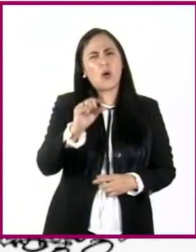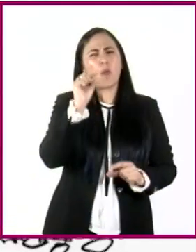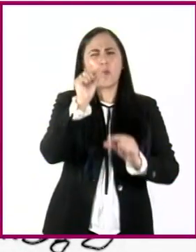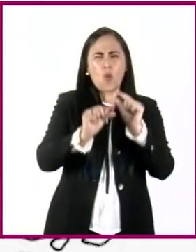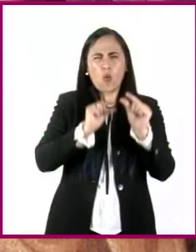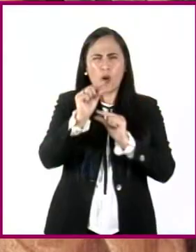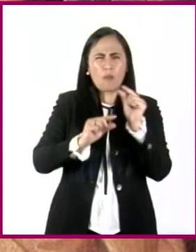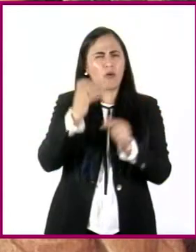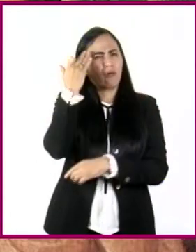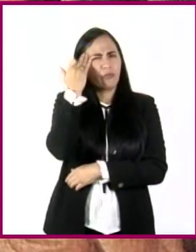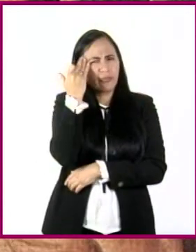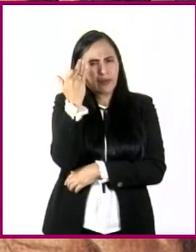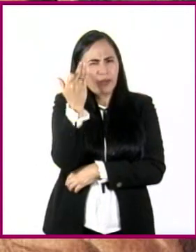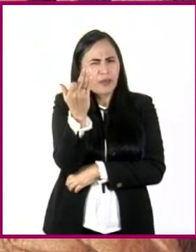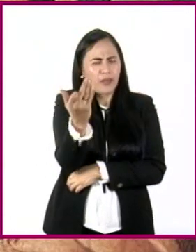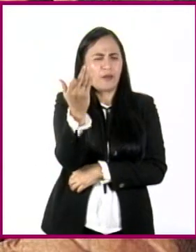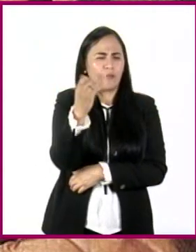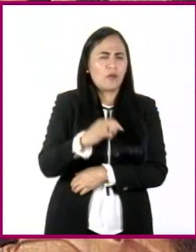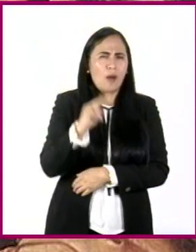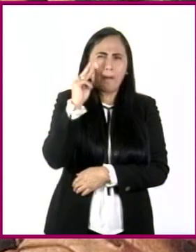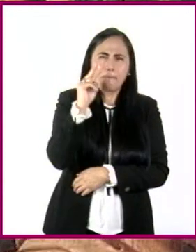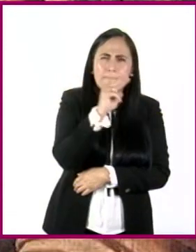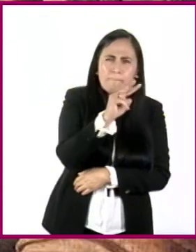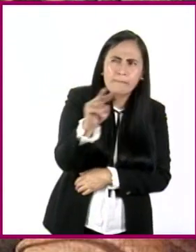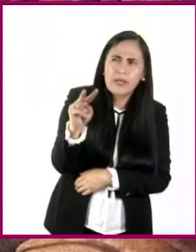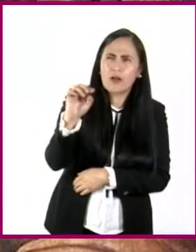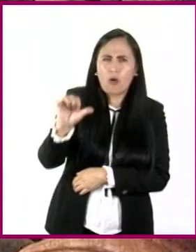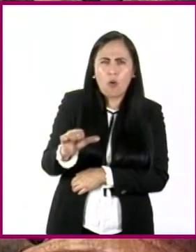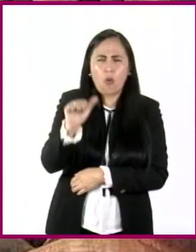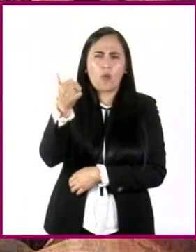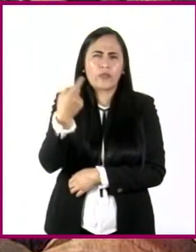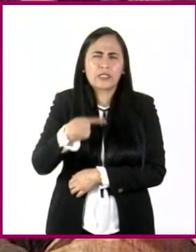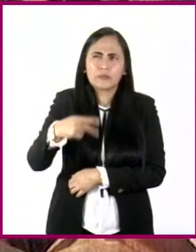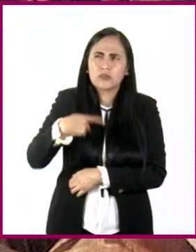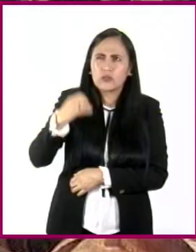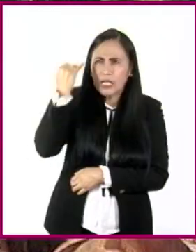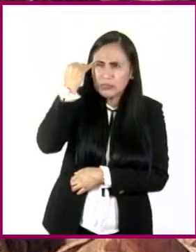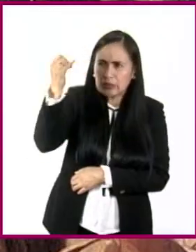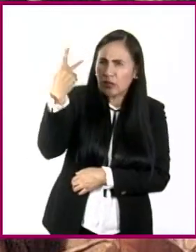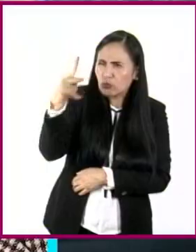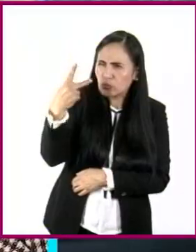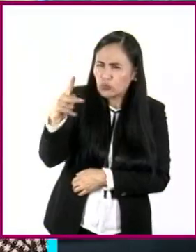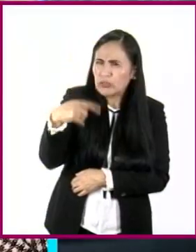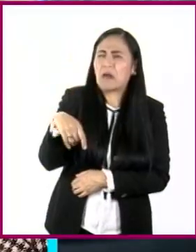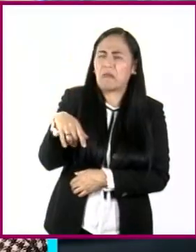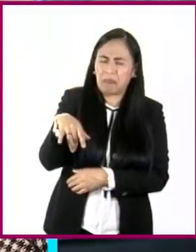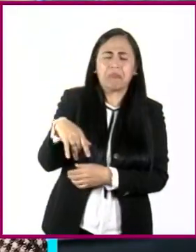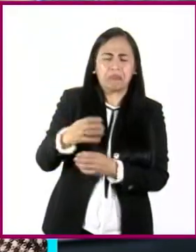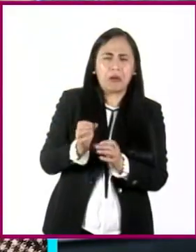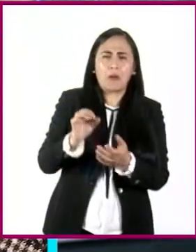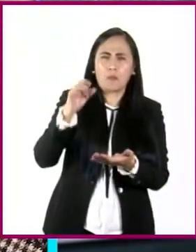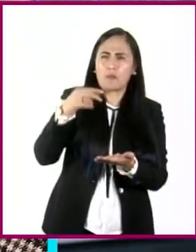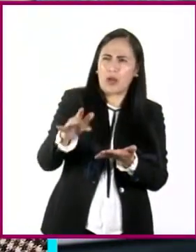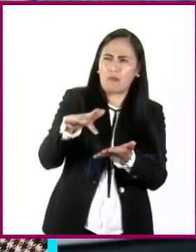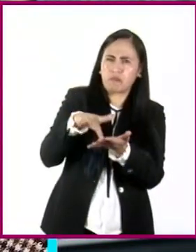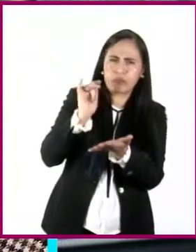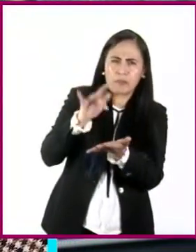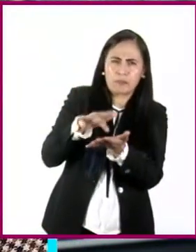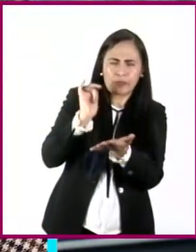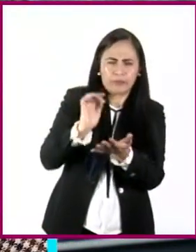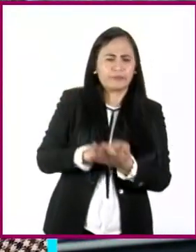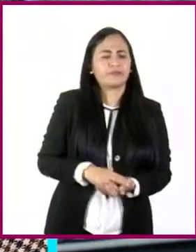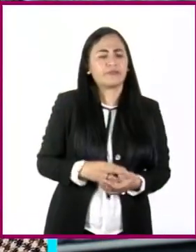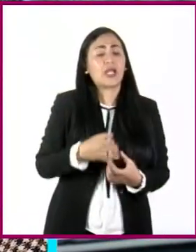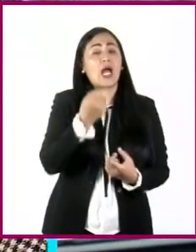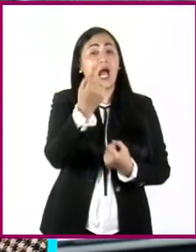del tiempo conforme se alimentó de la ideología de diversos actores políticos. A continuación, te